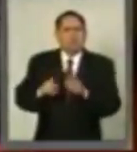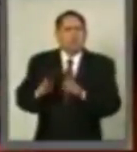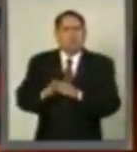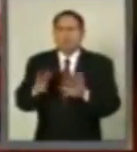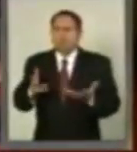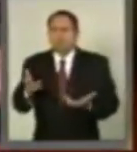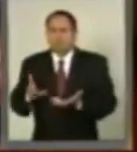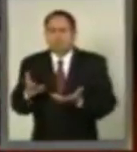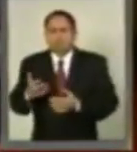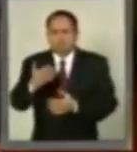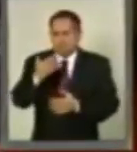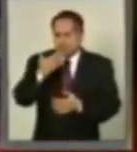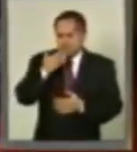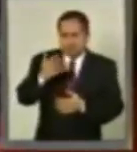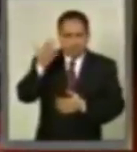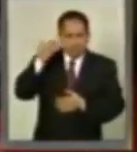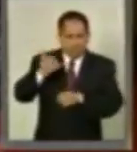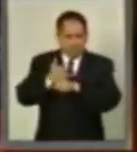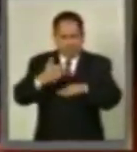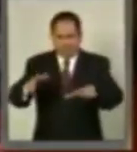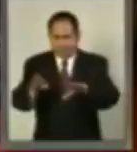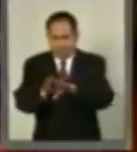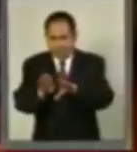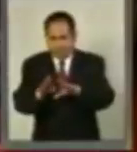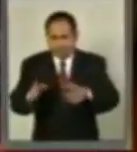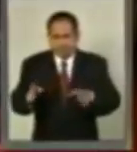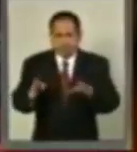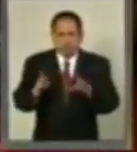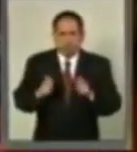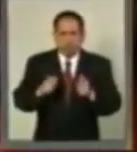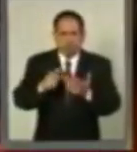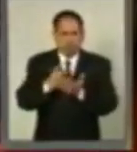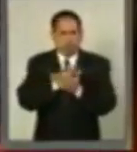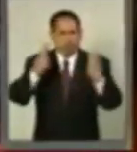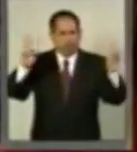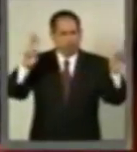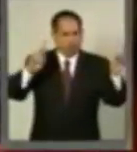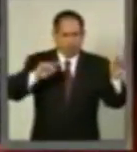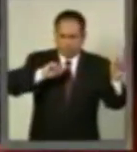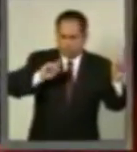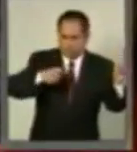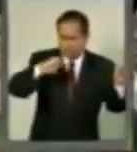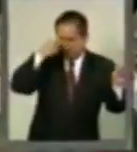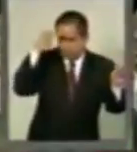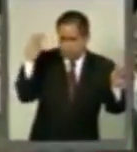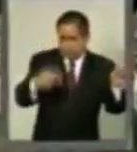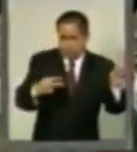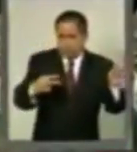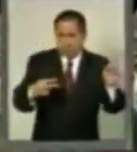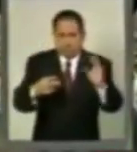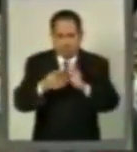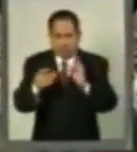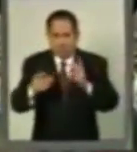como también lo informé, a través del programa Somos Mexicanos, se les da